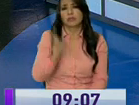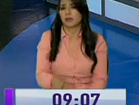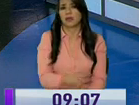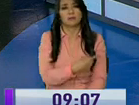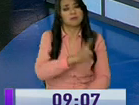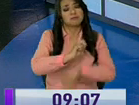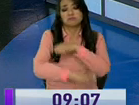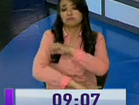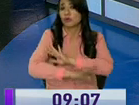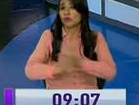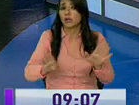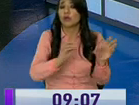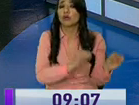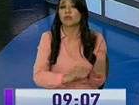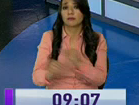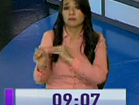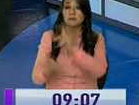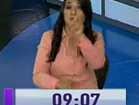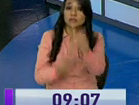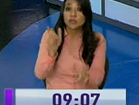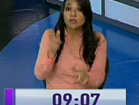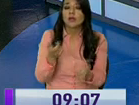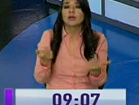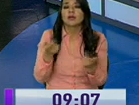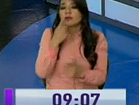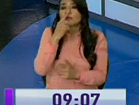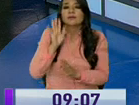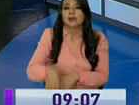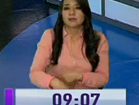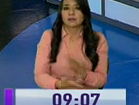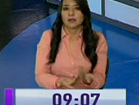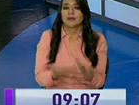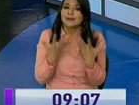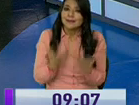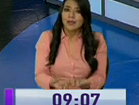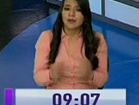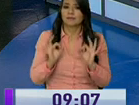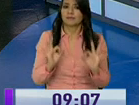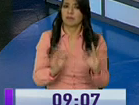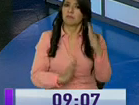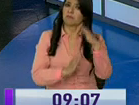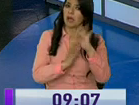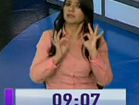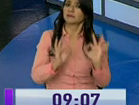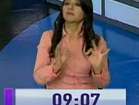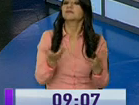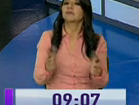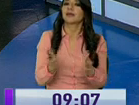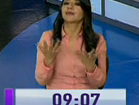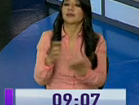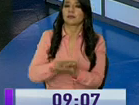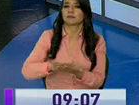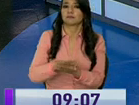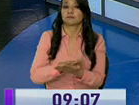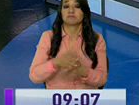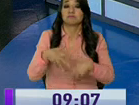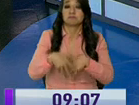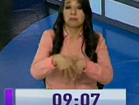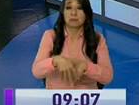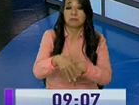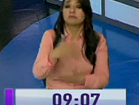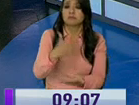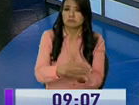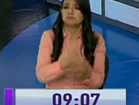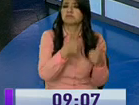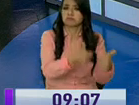tener que actuar y poner orden porque hay gente que no le interesa que esto se maneje en los cánones adecuados. Así que las paralizaciones están en su